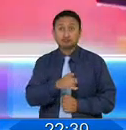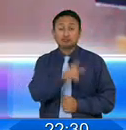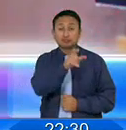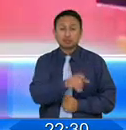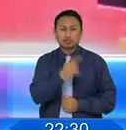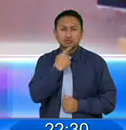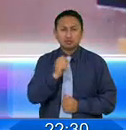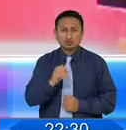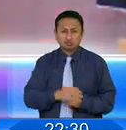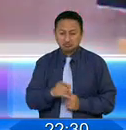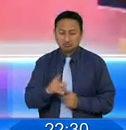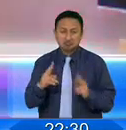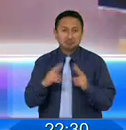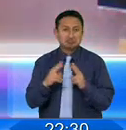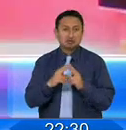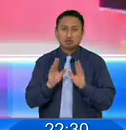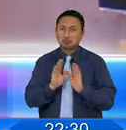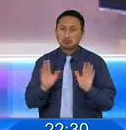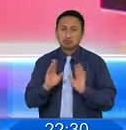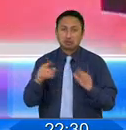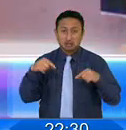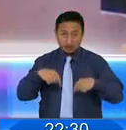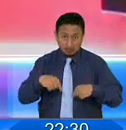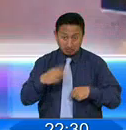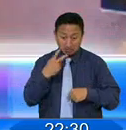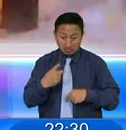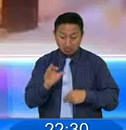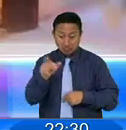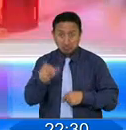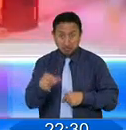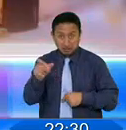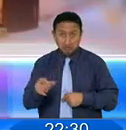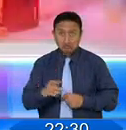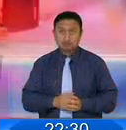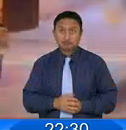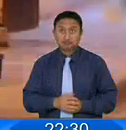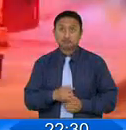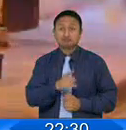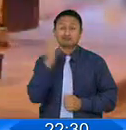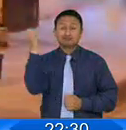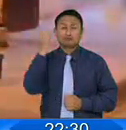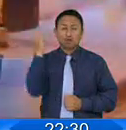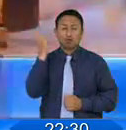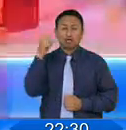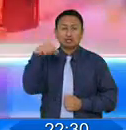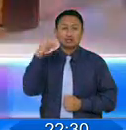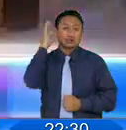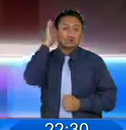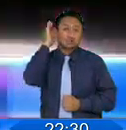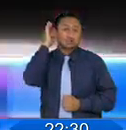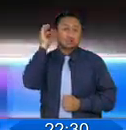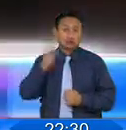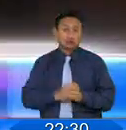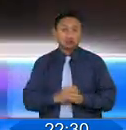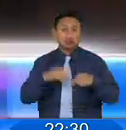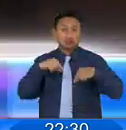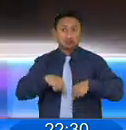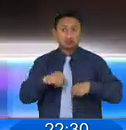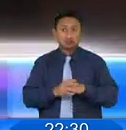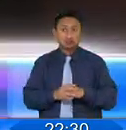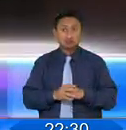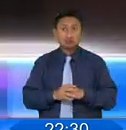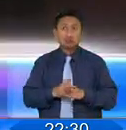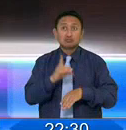dice que no la conocen, que no le han visto de este lugar a estas personas. En esta ambulancia estaba la señora, que tras ser atendida por